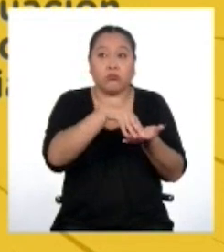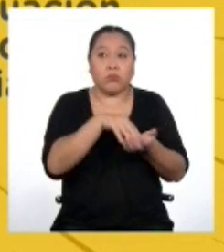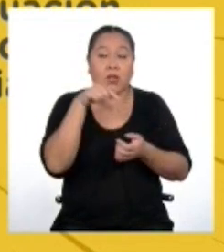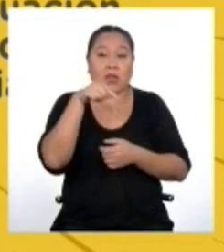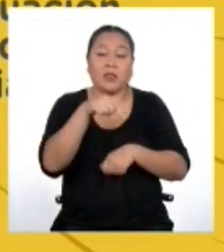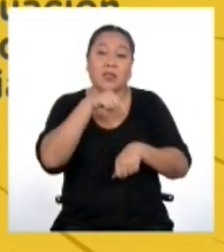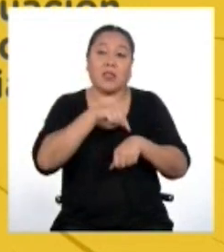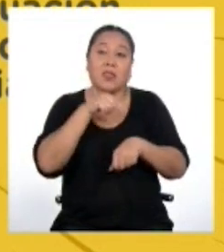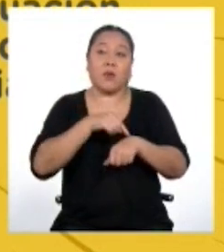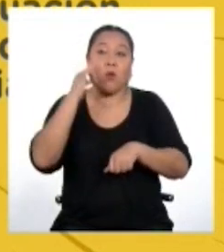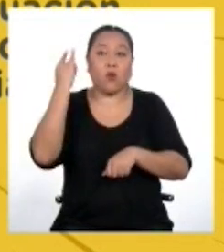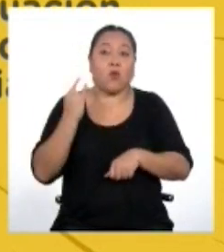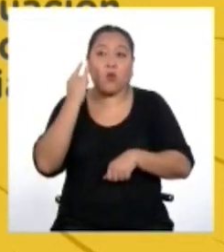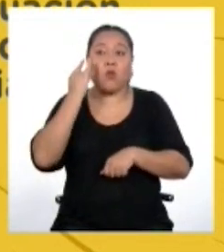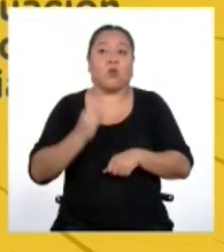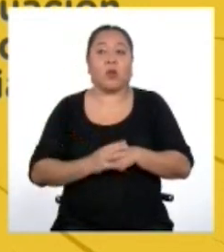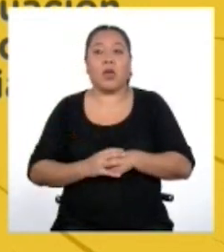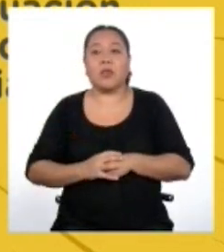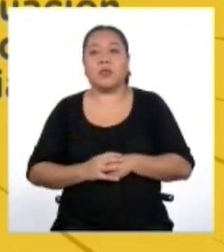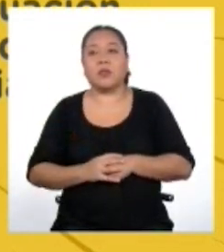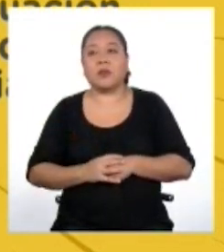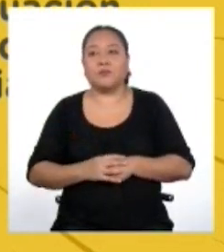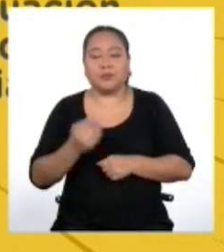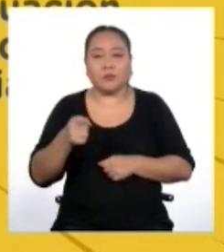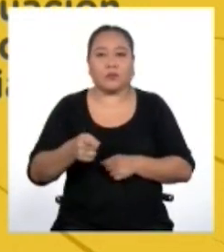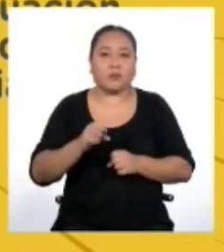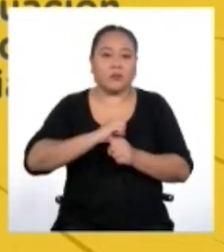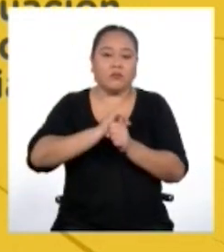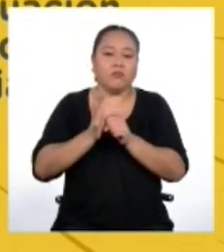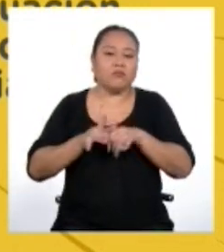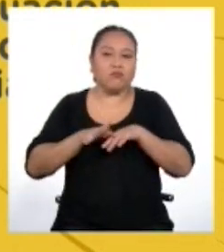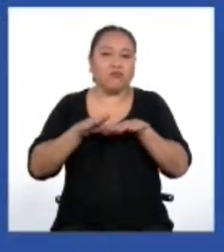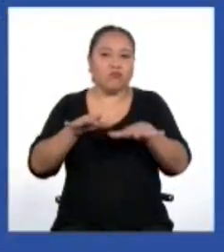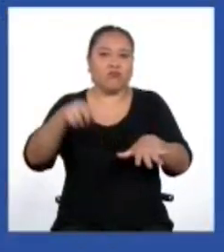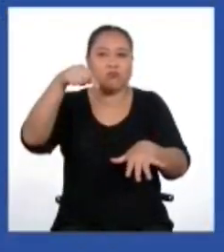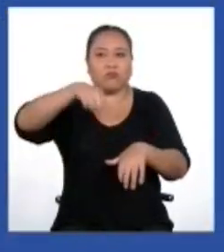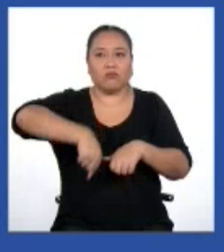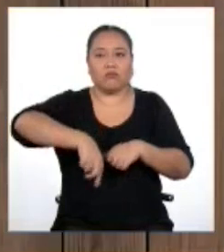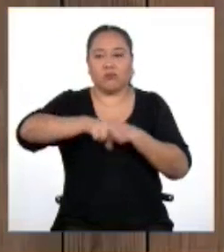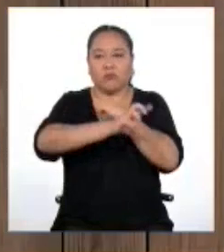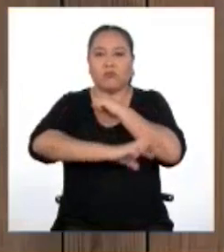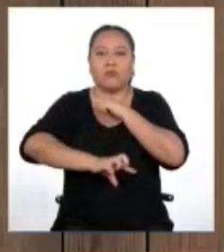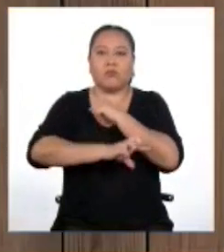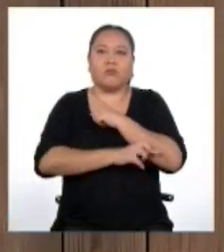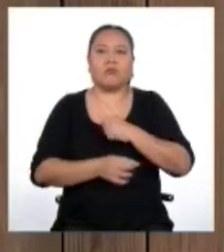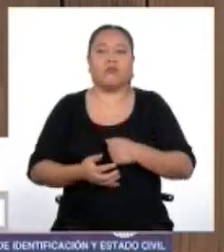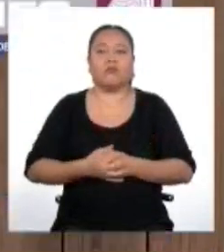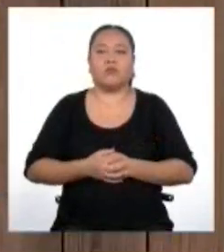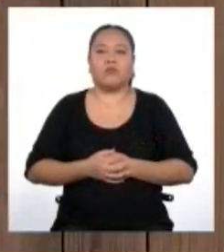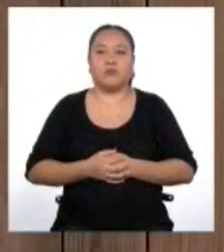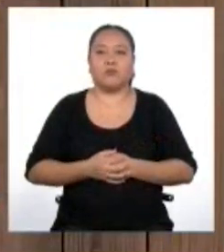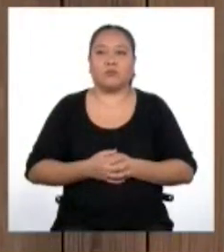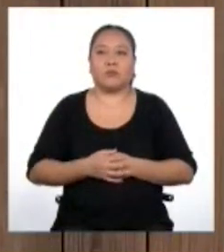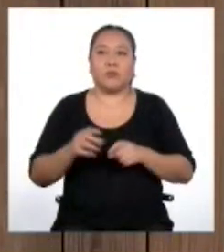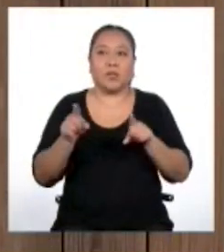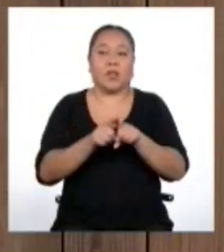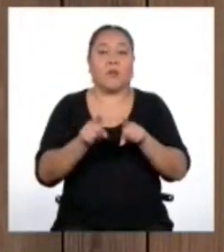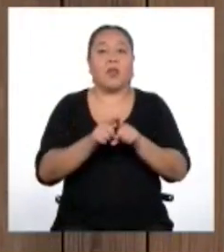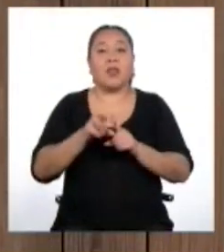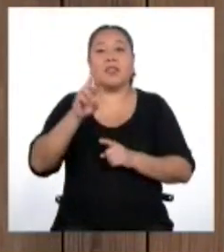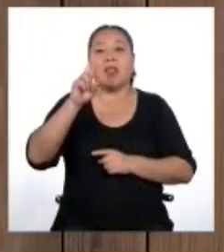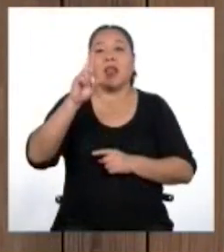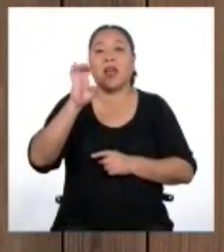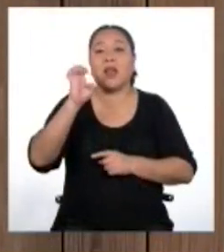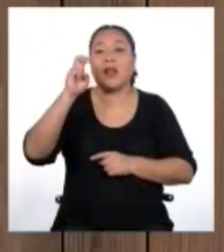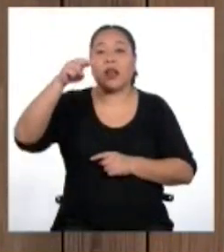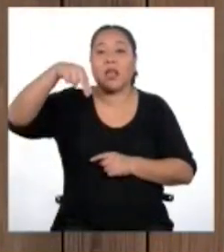estado de emergencia decretado por la presencia del COVID-19 en el país. Por otro lado, está la RENIEC, que